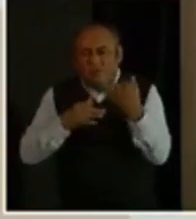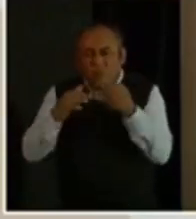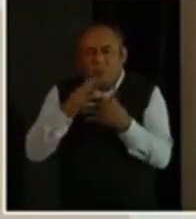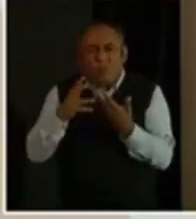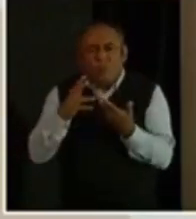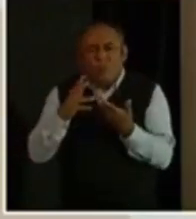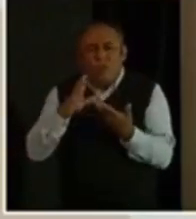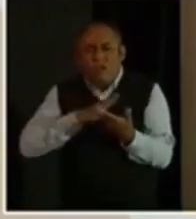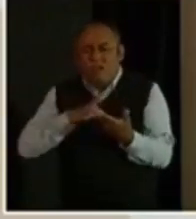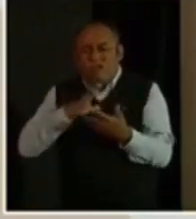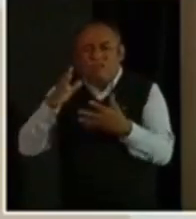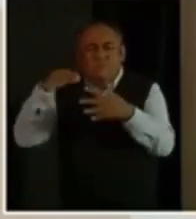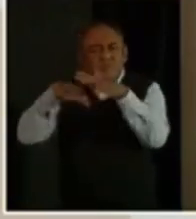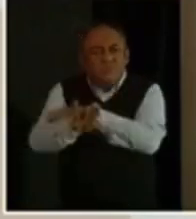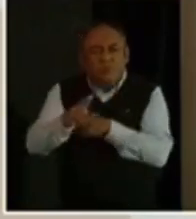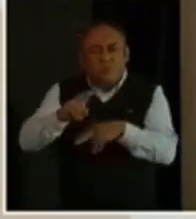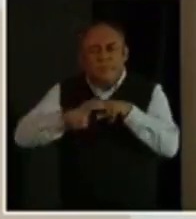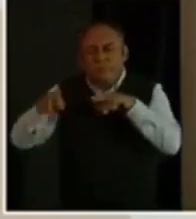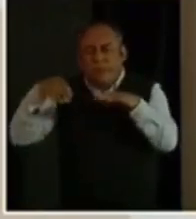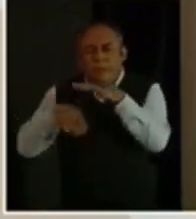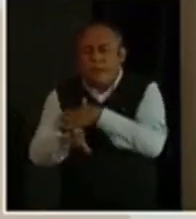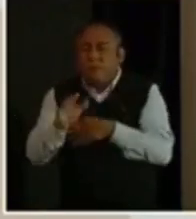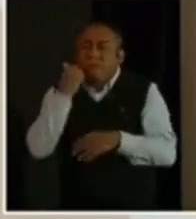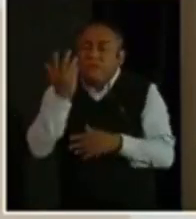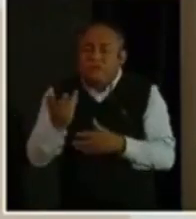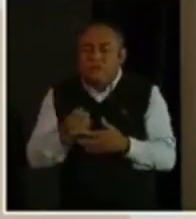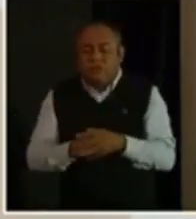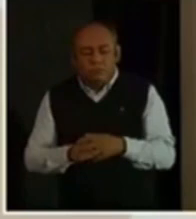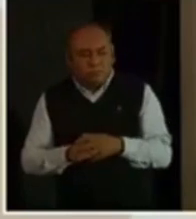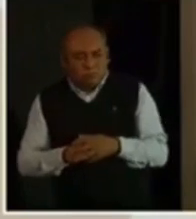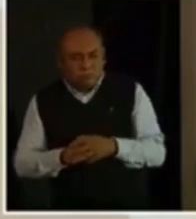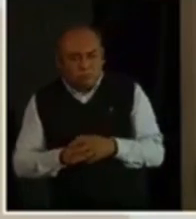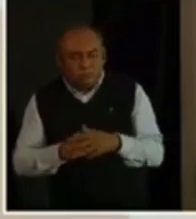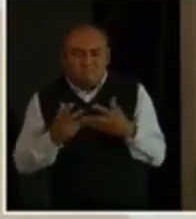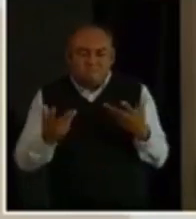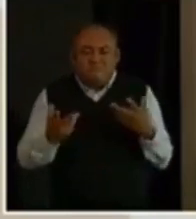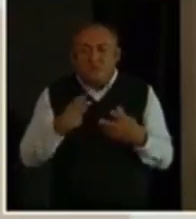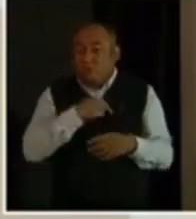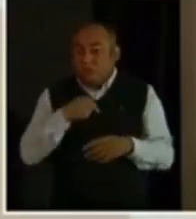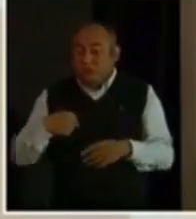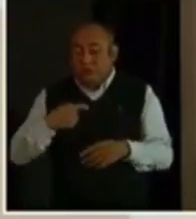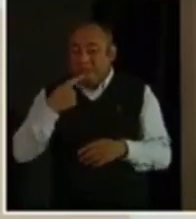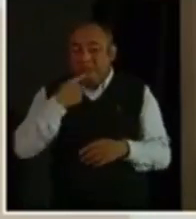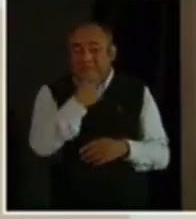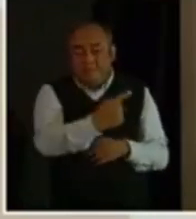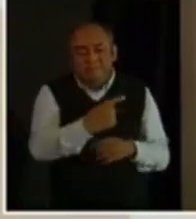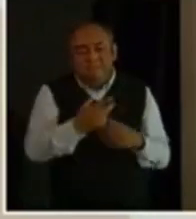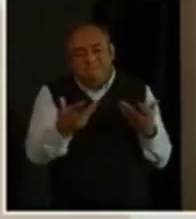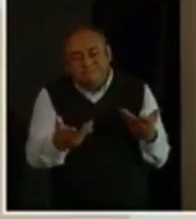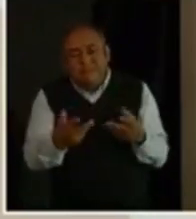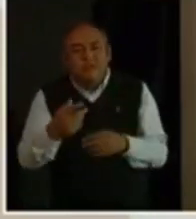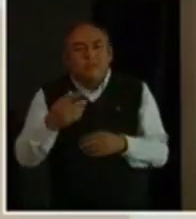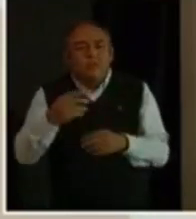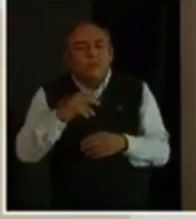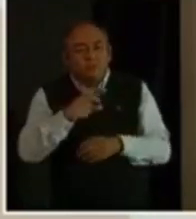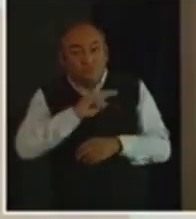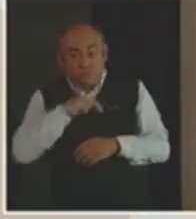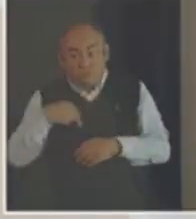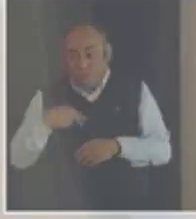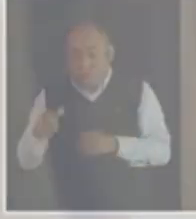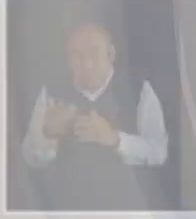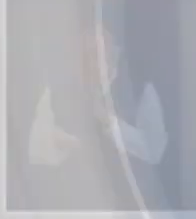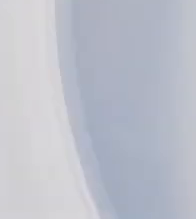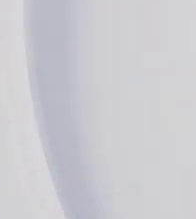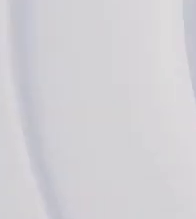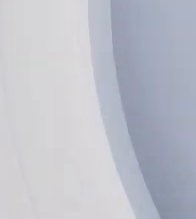programa de socialización está orientado a resolver las dudas de los habitantes sobre las nuevas líneas del metro